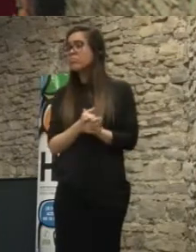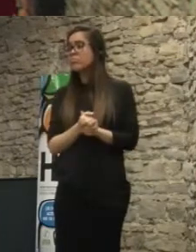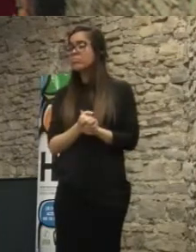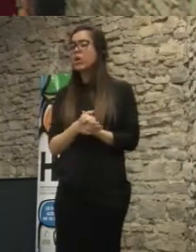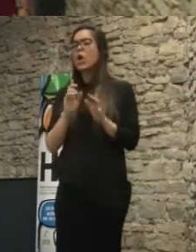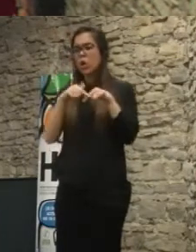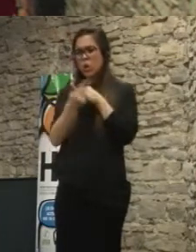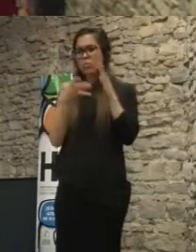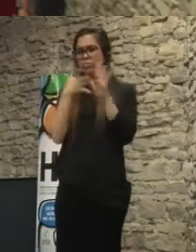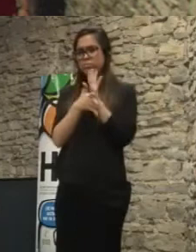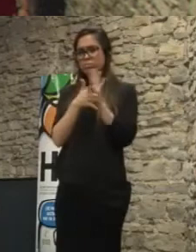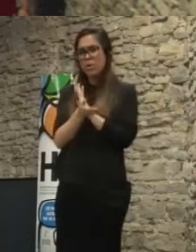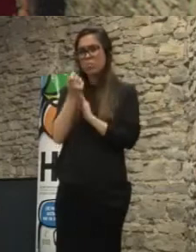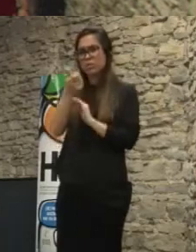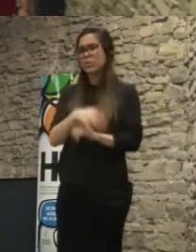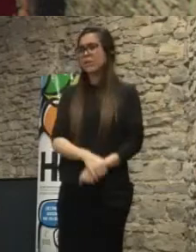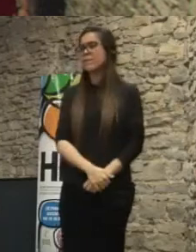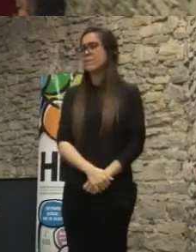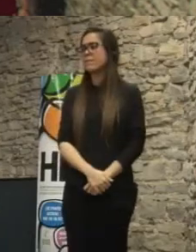Comentaré esto un poco.